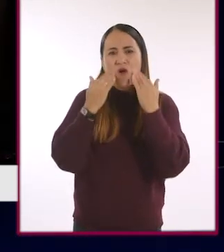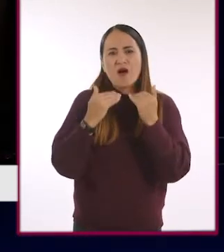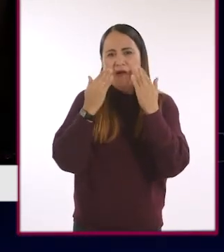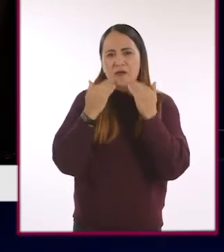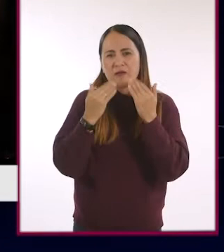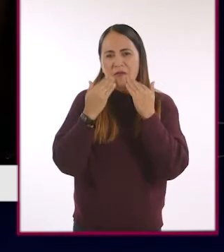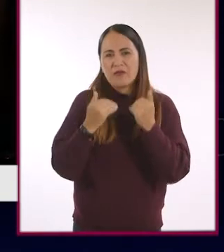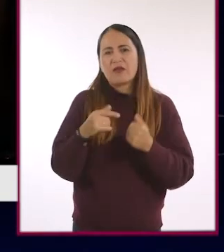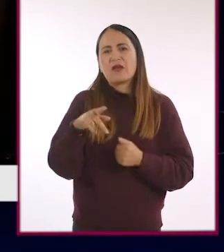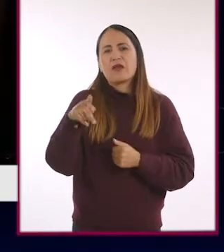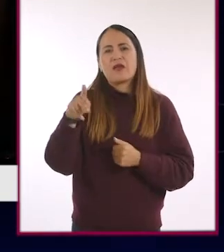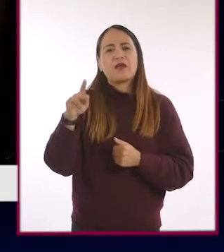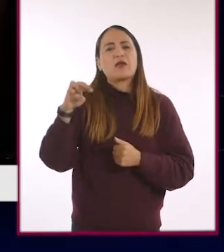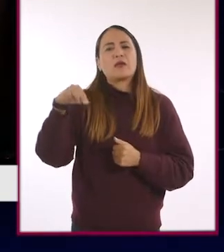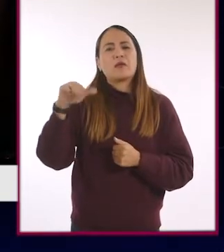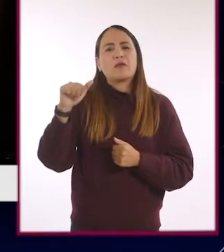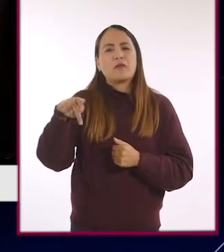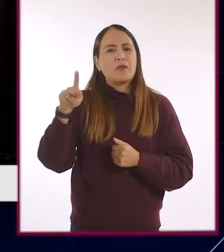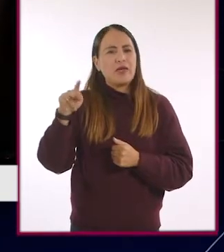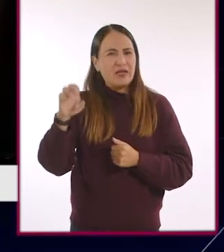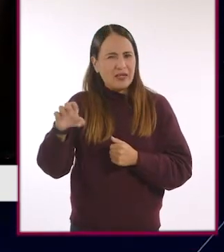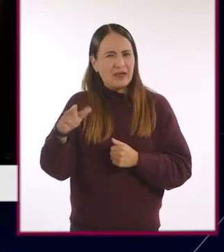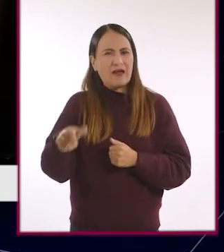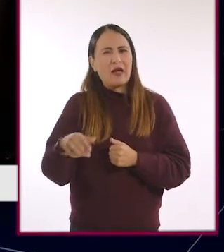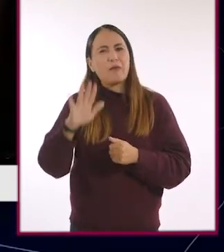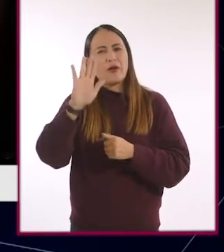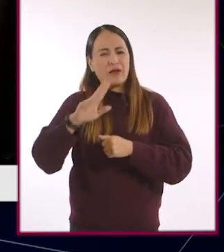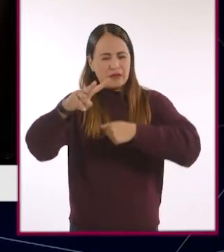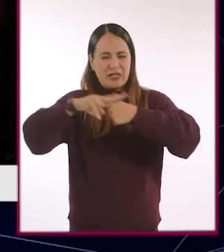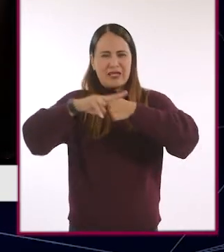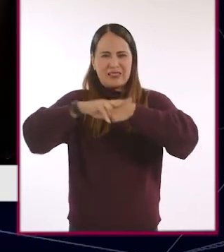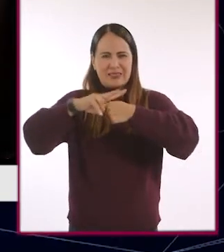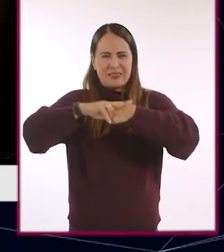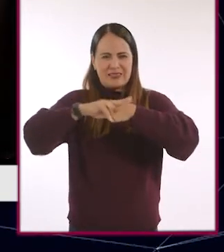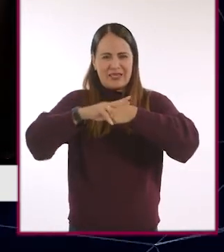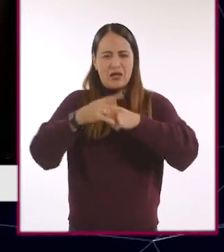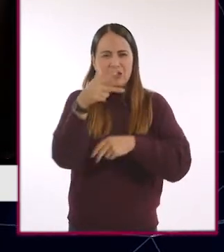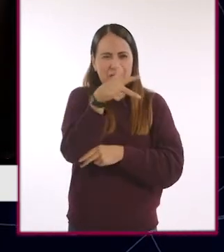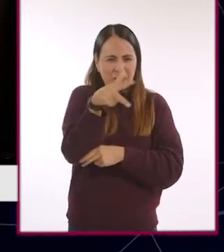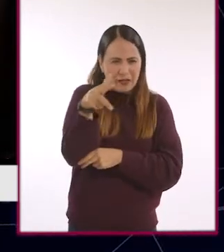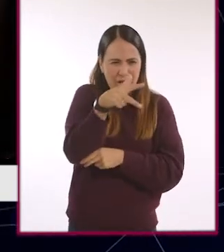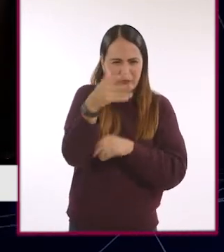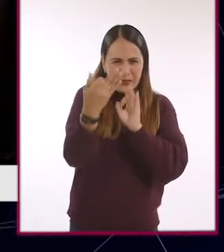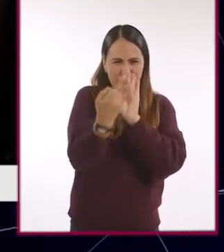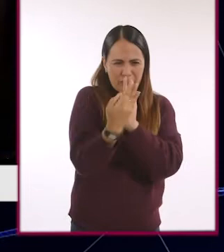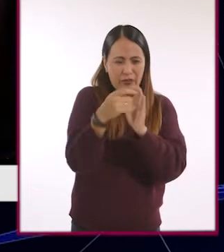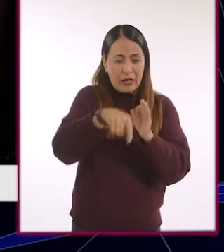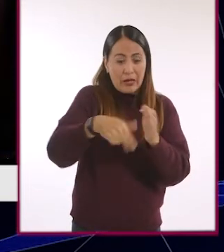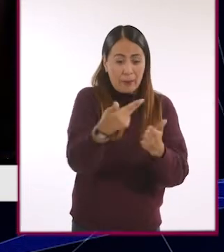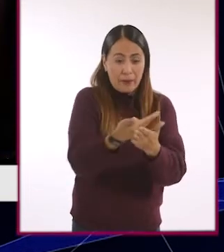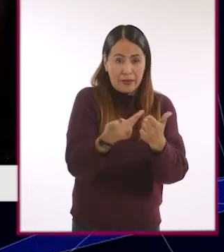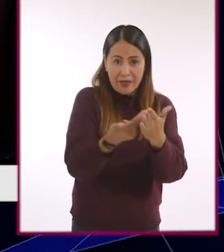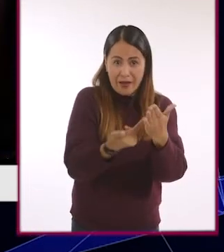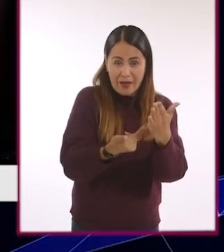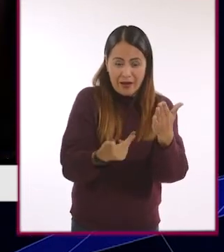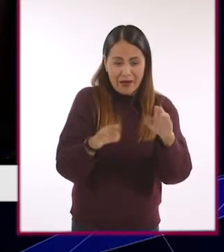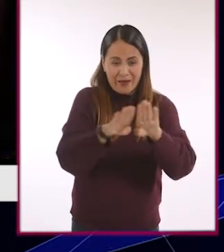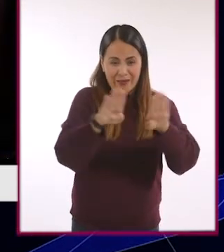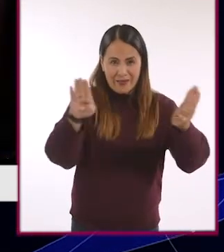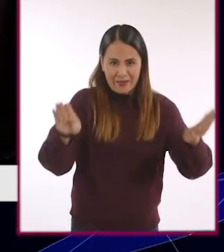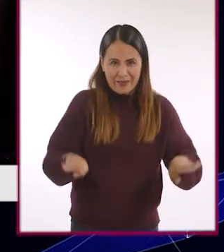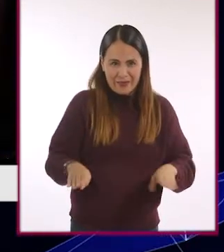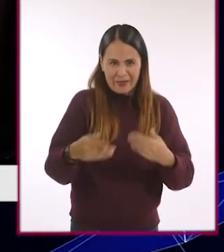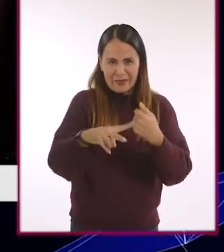painters lo que hacían es que ponían un cristal frente a la cámara y pintaban sobre el cristal en óleo. Entonces,